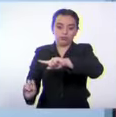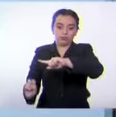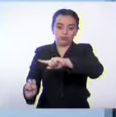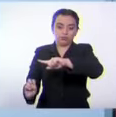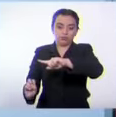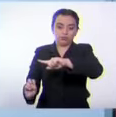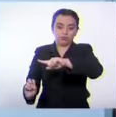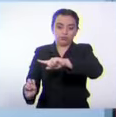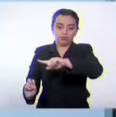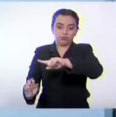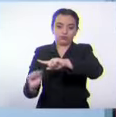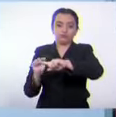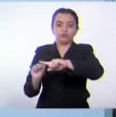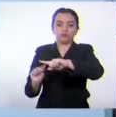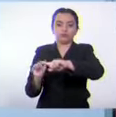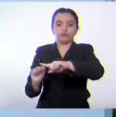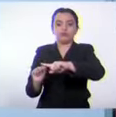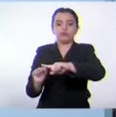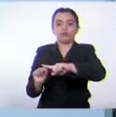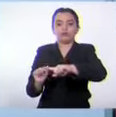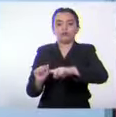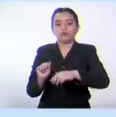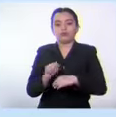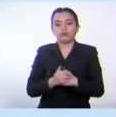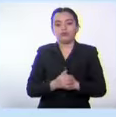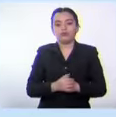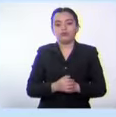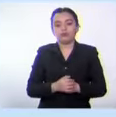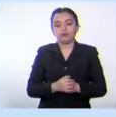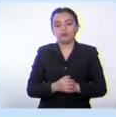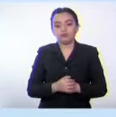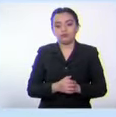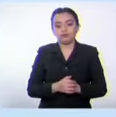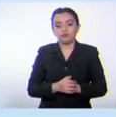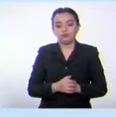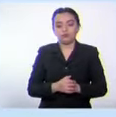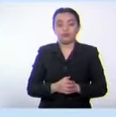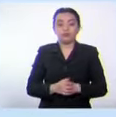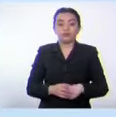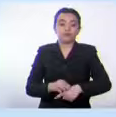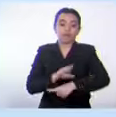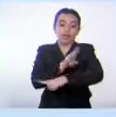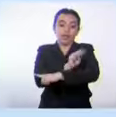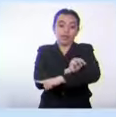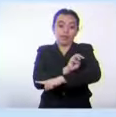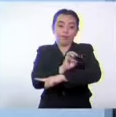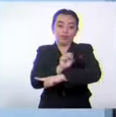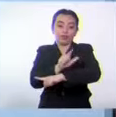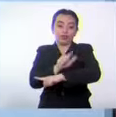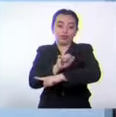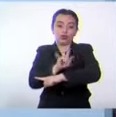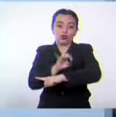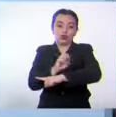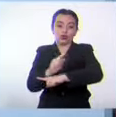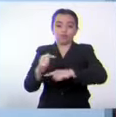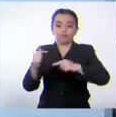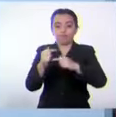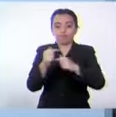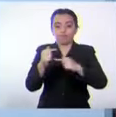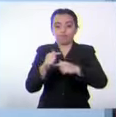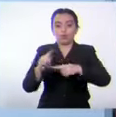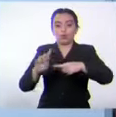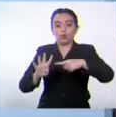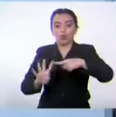Esto nos da el resultado de 40 gramos. Y de esta manera